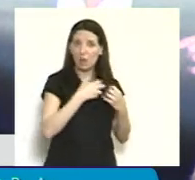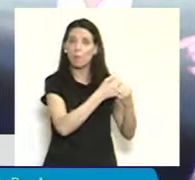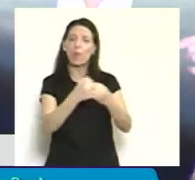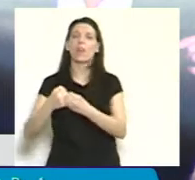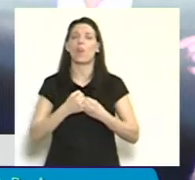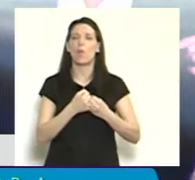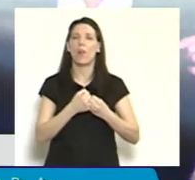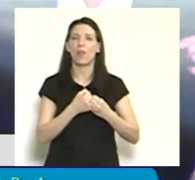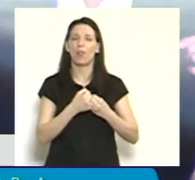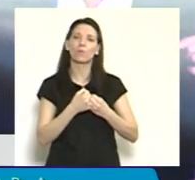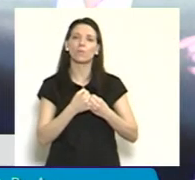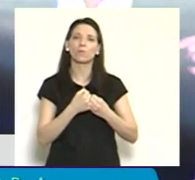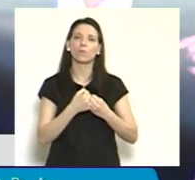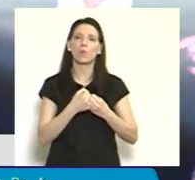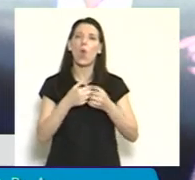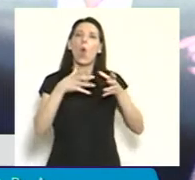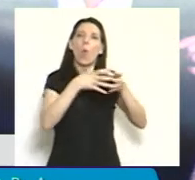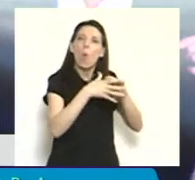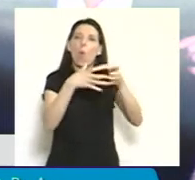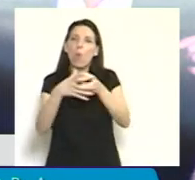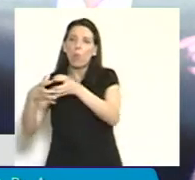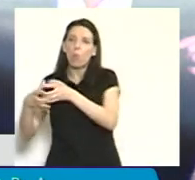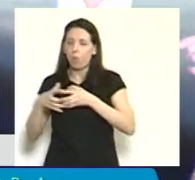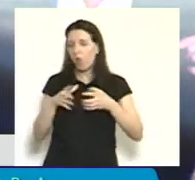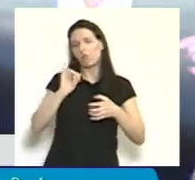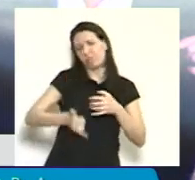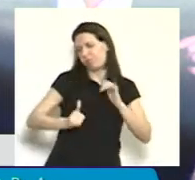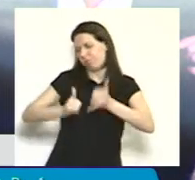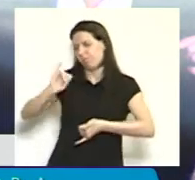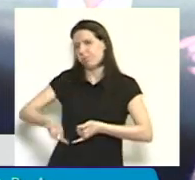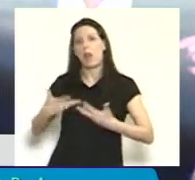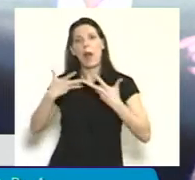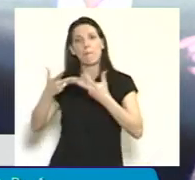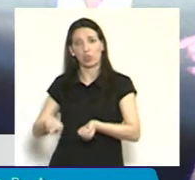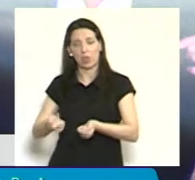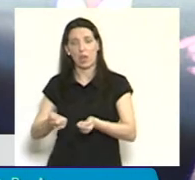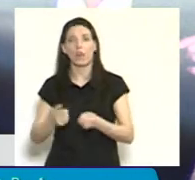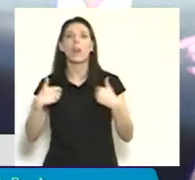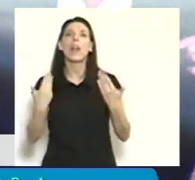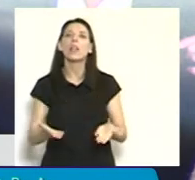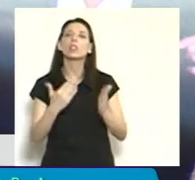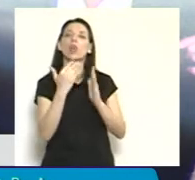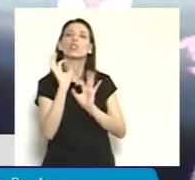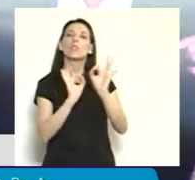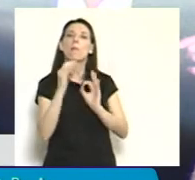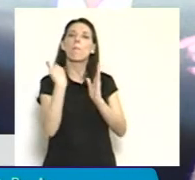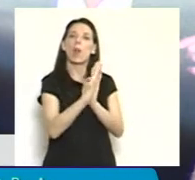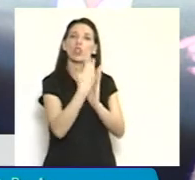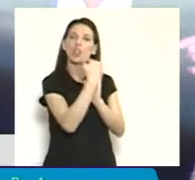la cual todos los bloques de la Cámara han dado su apoyo. Yendo al contenido del proyecto en